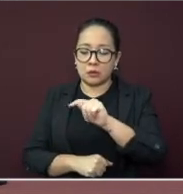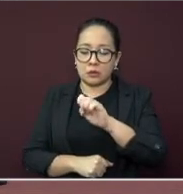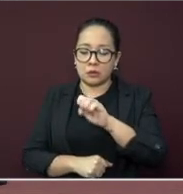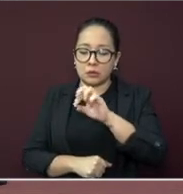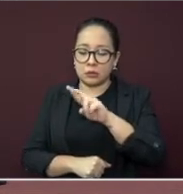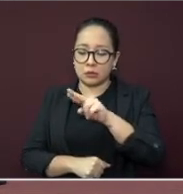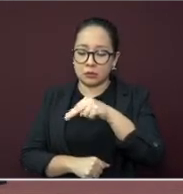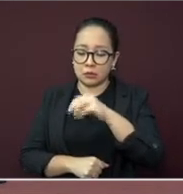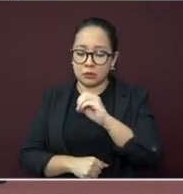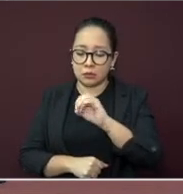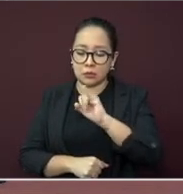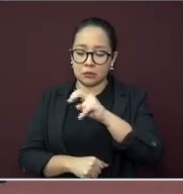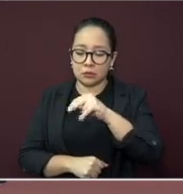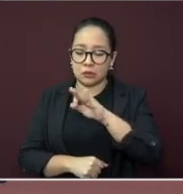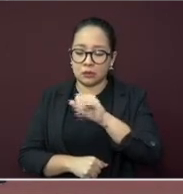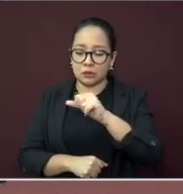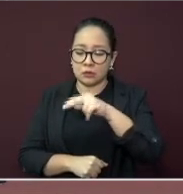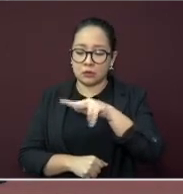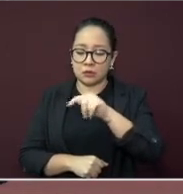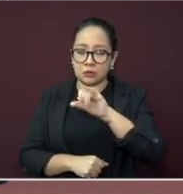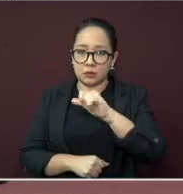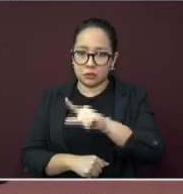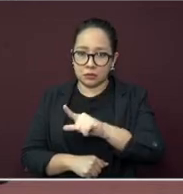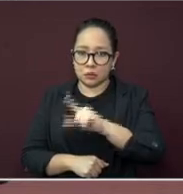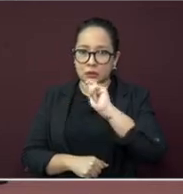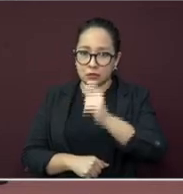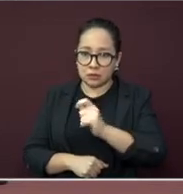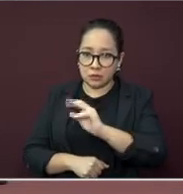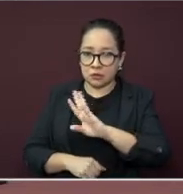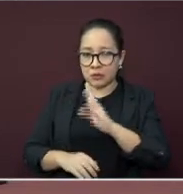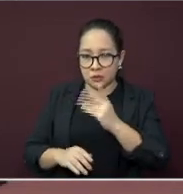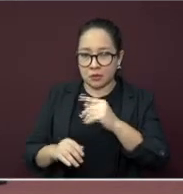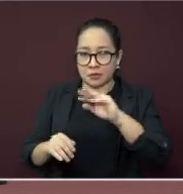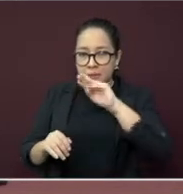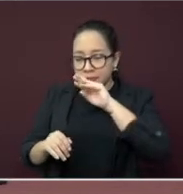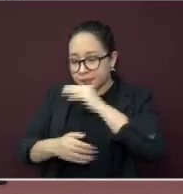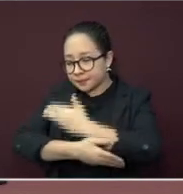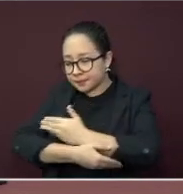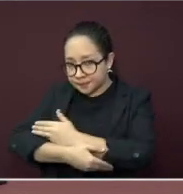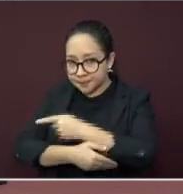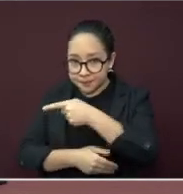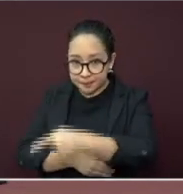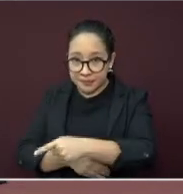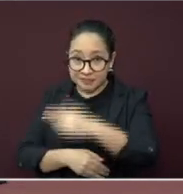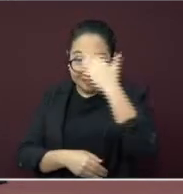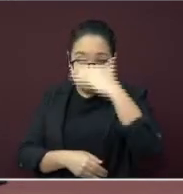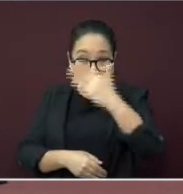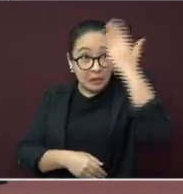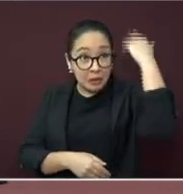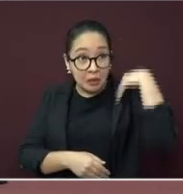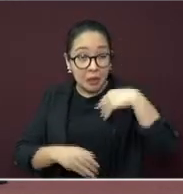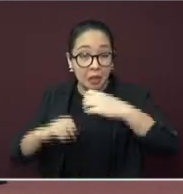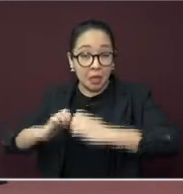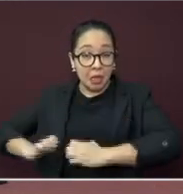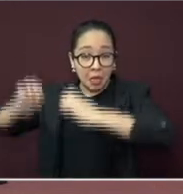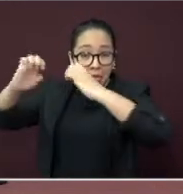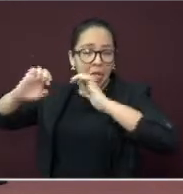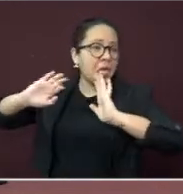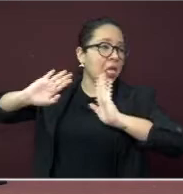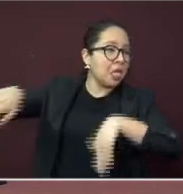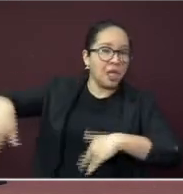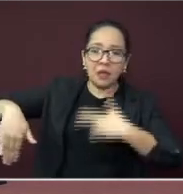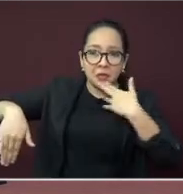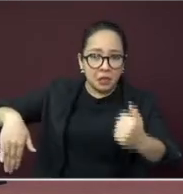que es una obra que fue abandonada y que en esta administración precisamente se está rescatando para